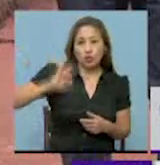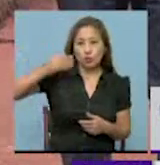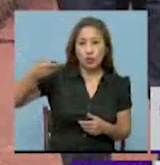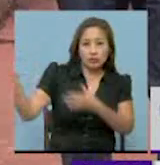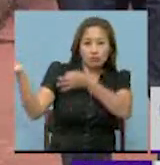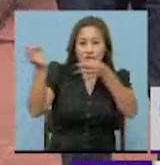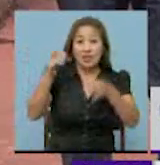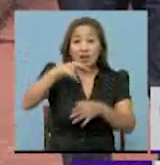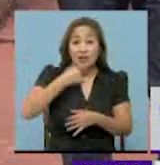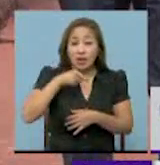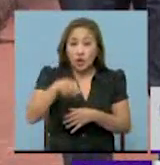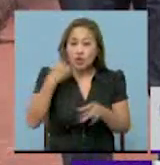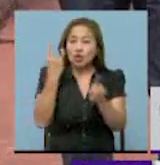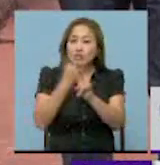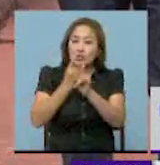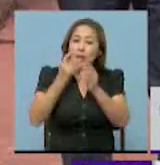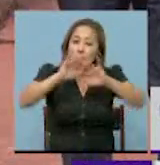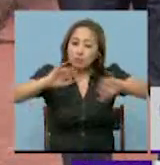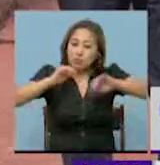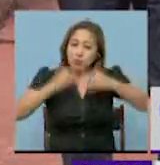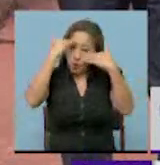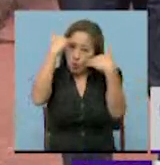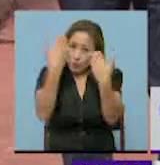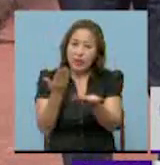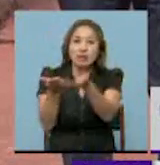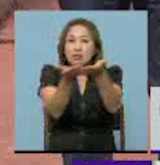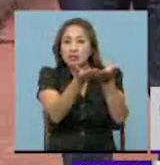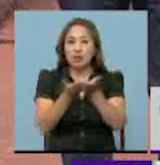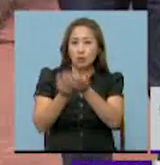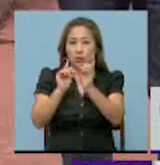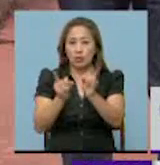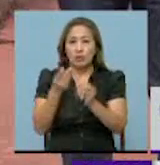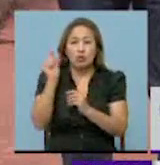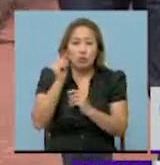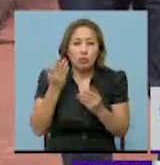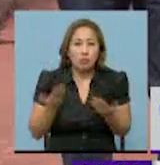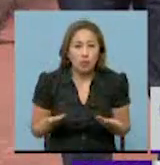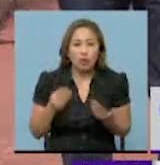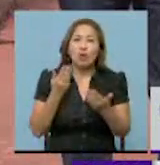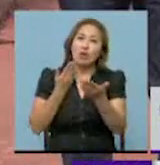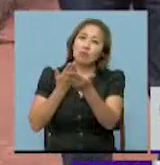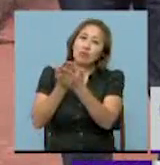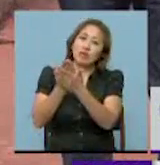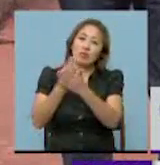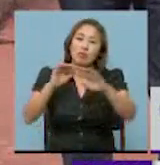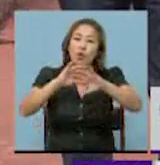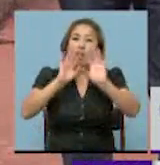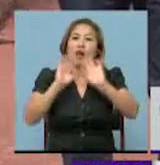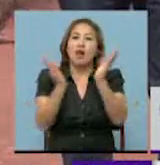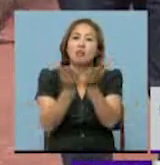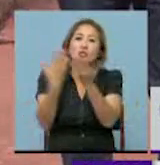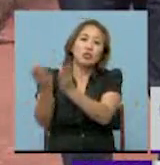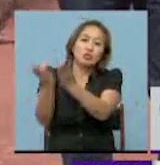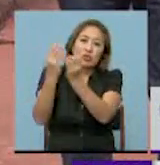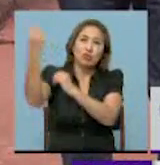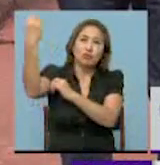en agosto y siempre ofrendamos a la Madre Tierra o sahumamos un poco y le pedimos a la Madre Tierra que nos siga